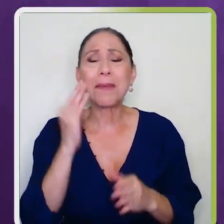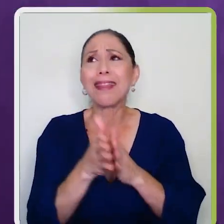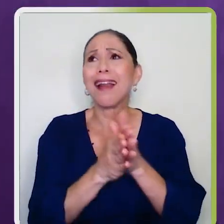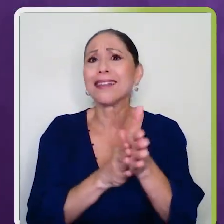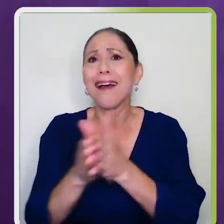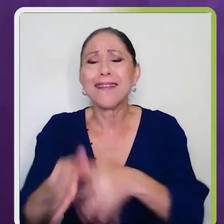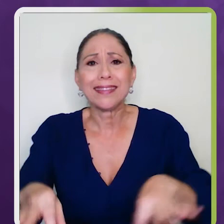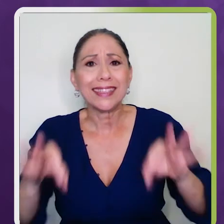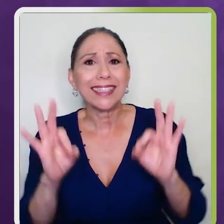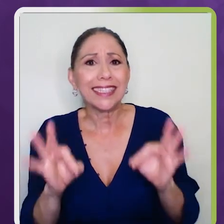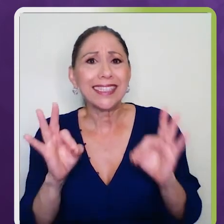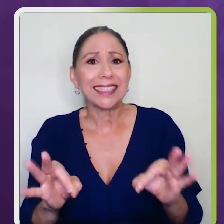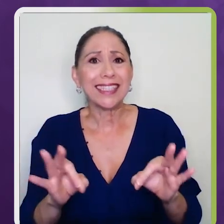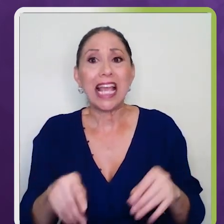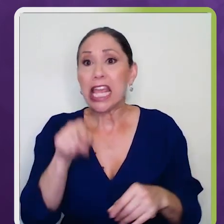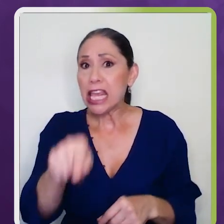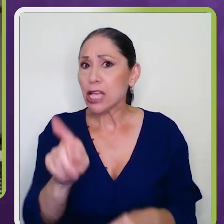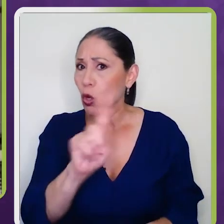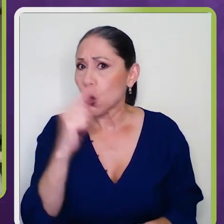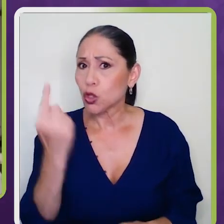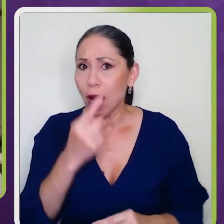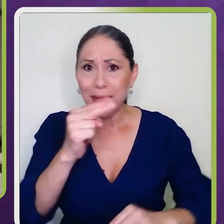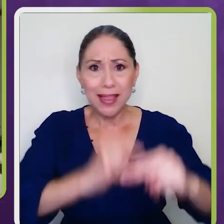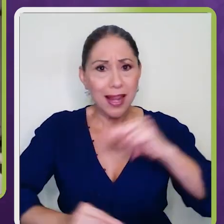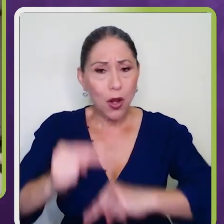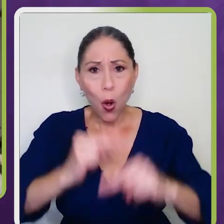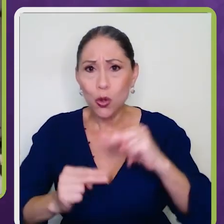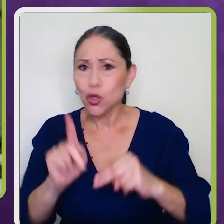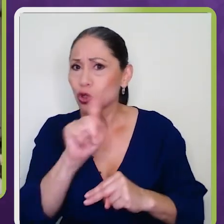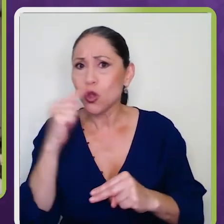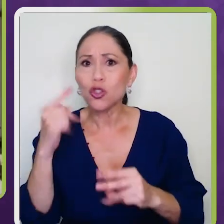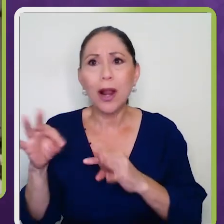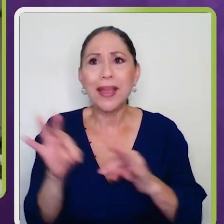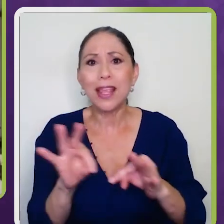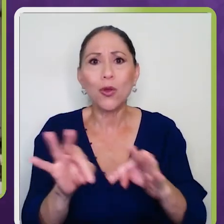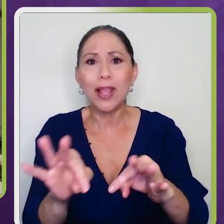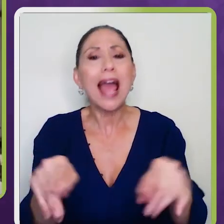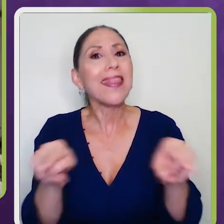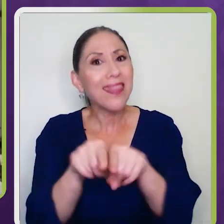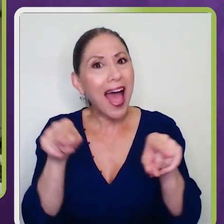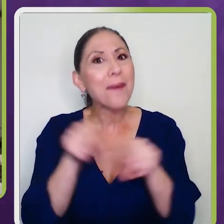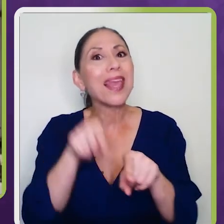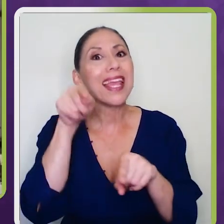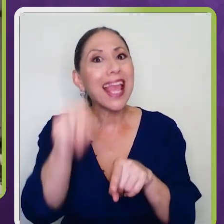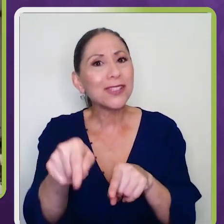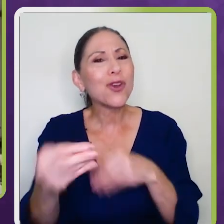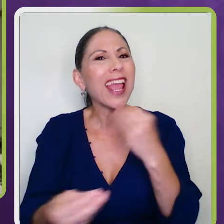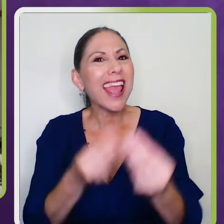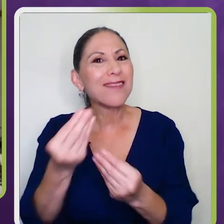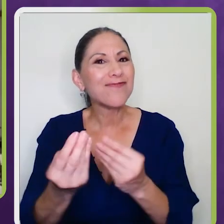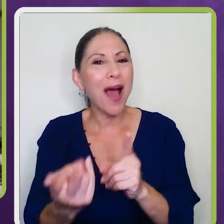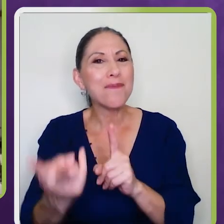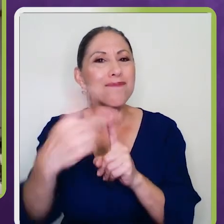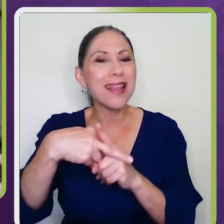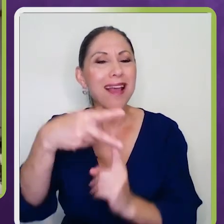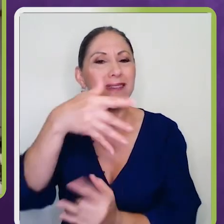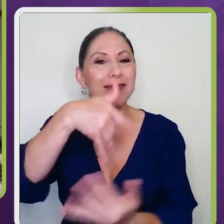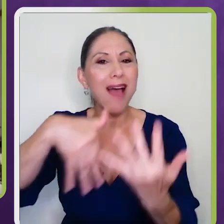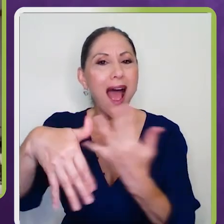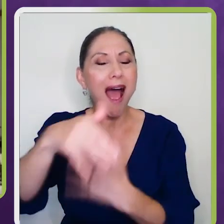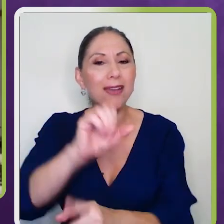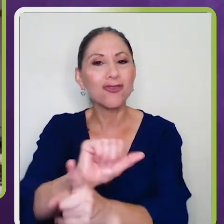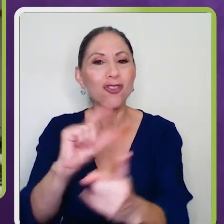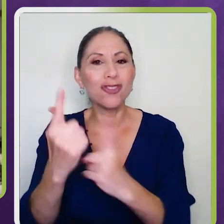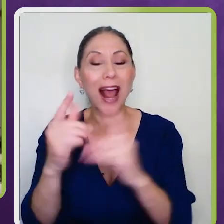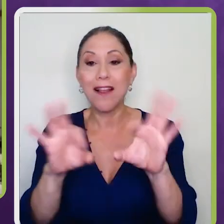chivísima experimentarlas, y que esto encadena no solo negocios ni la actividad turística, sino que también encadena la parte social de